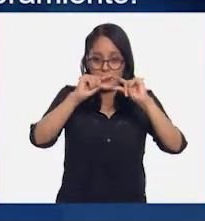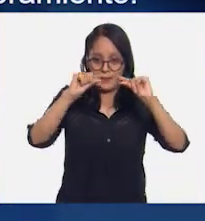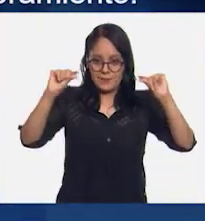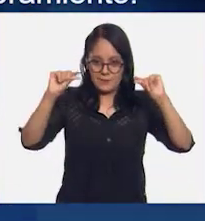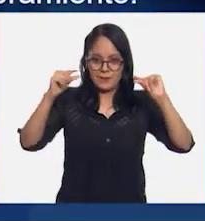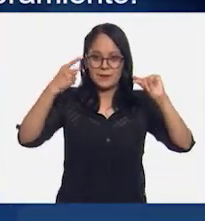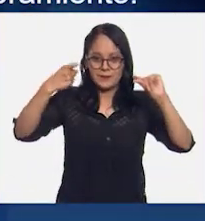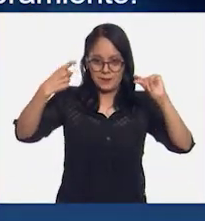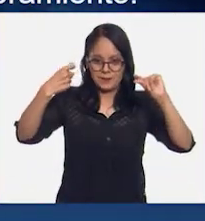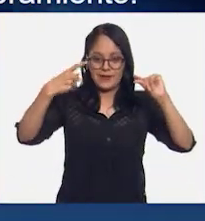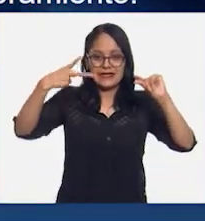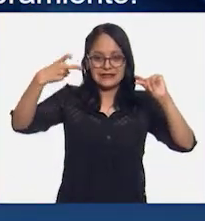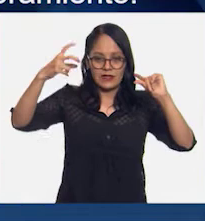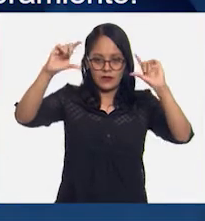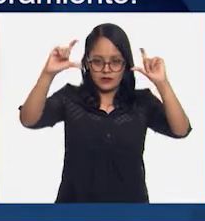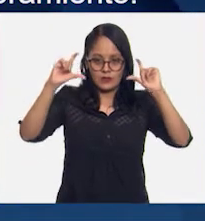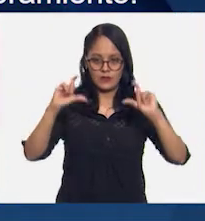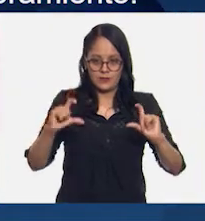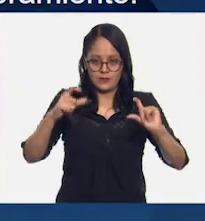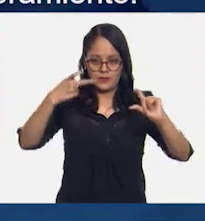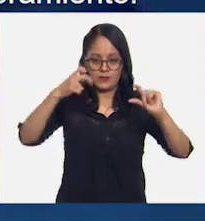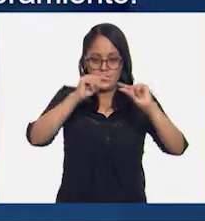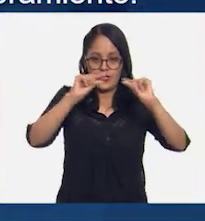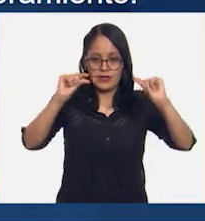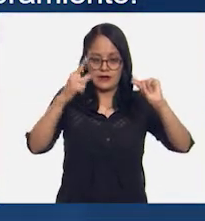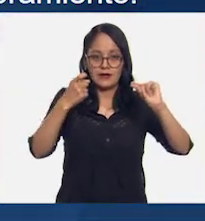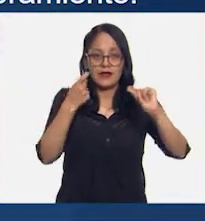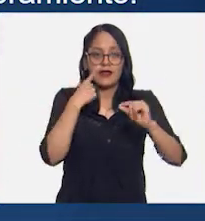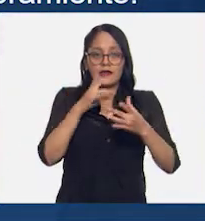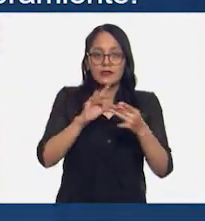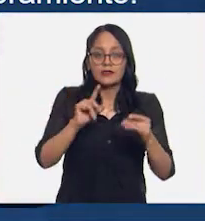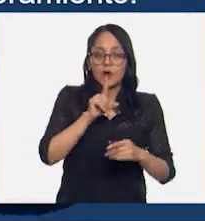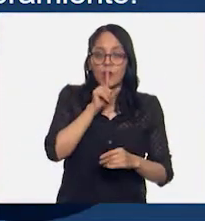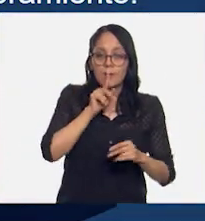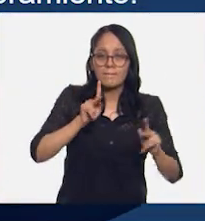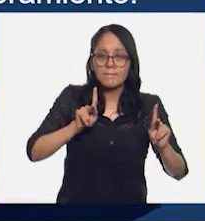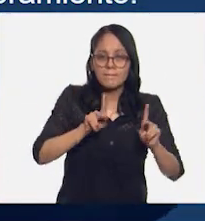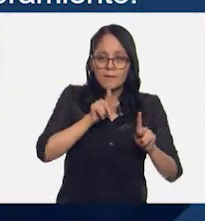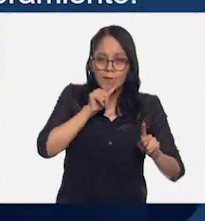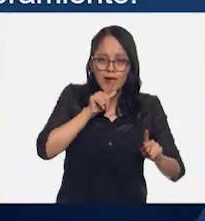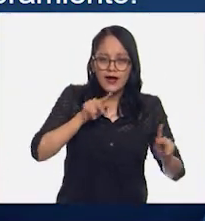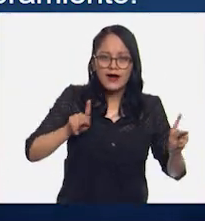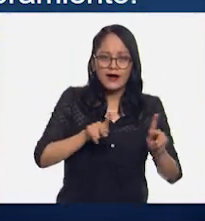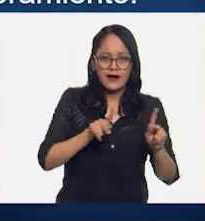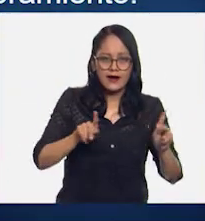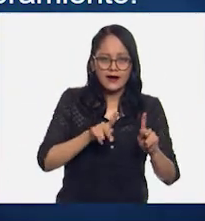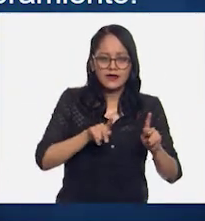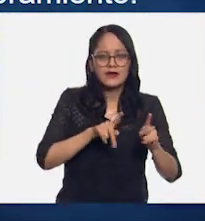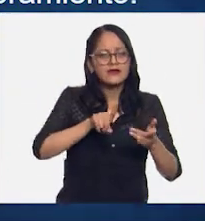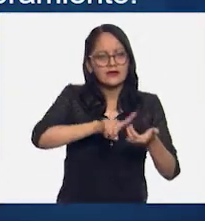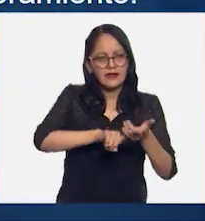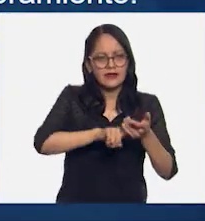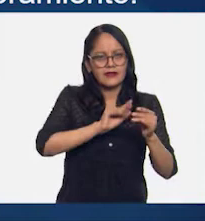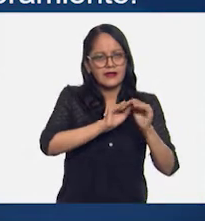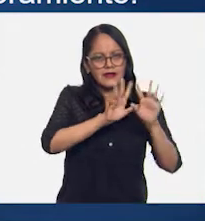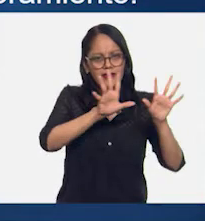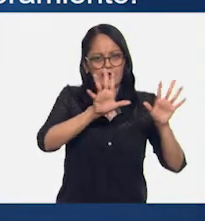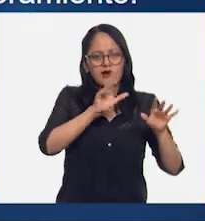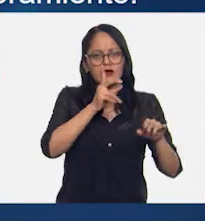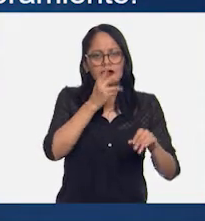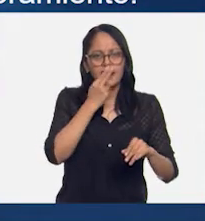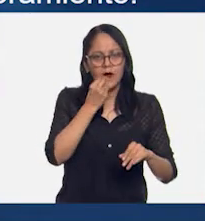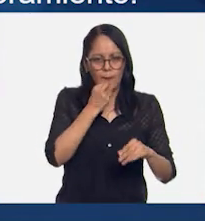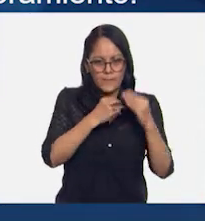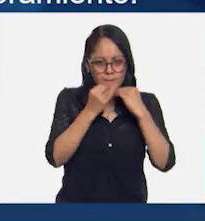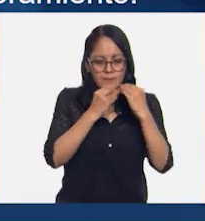estrofa, donde dice, un pájaro tan claro de alimento. Ahora, estudiantes en casa,